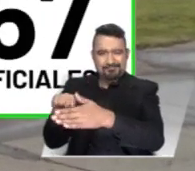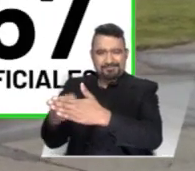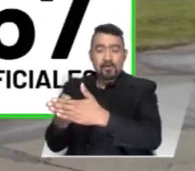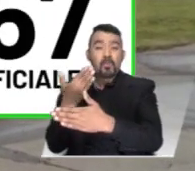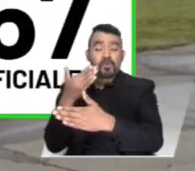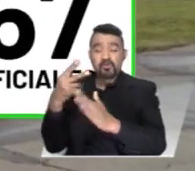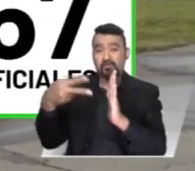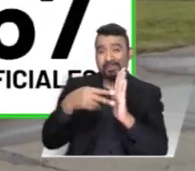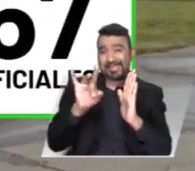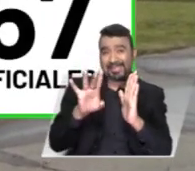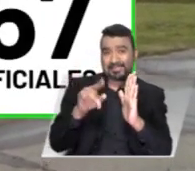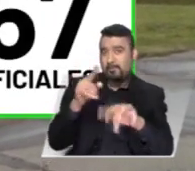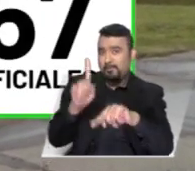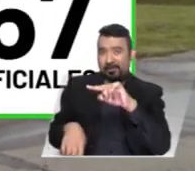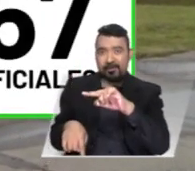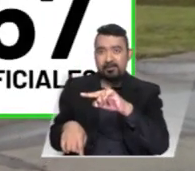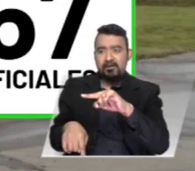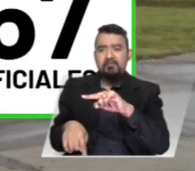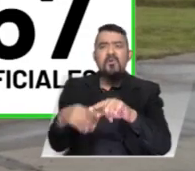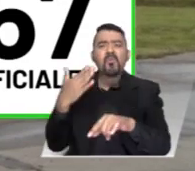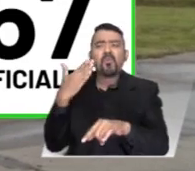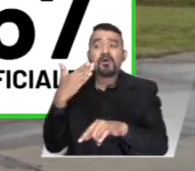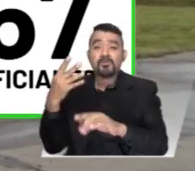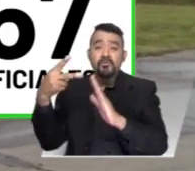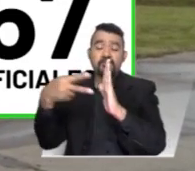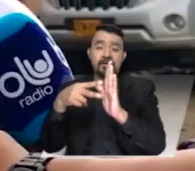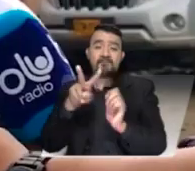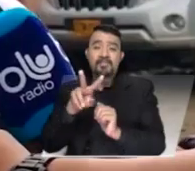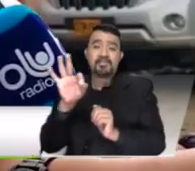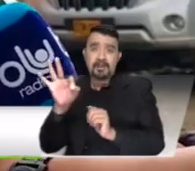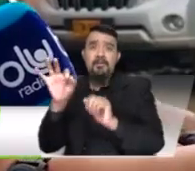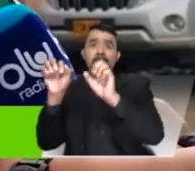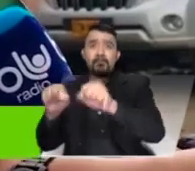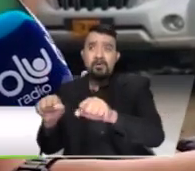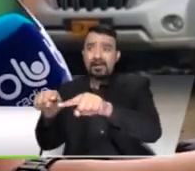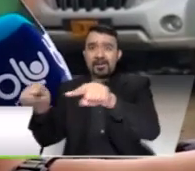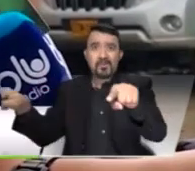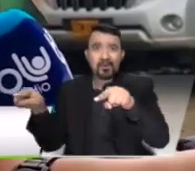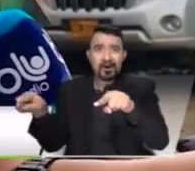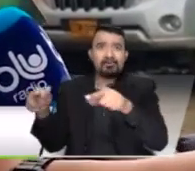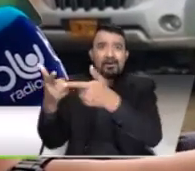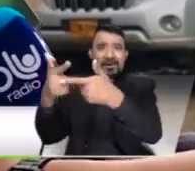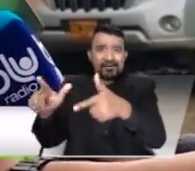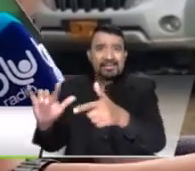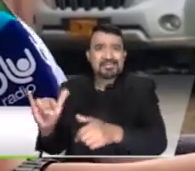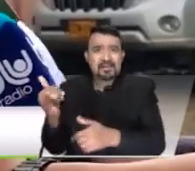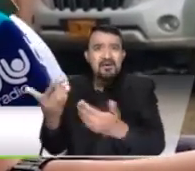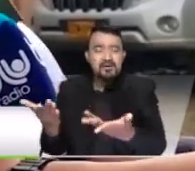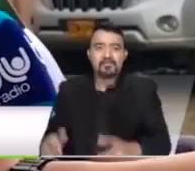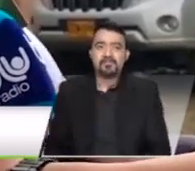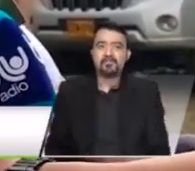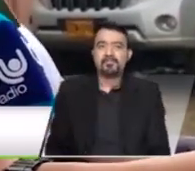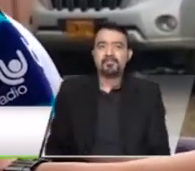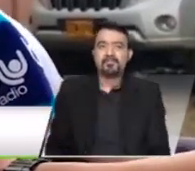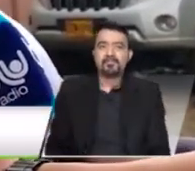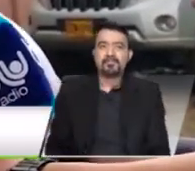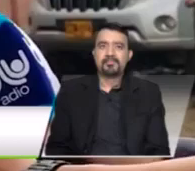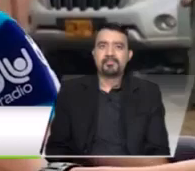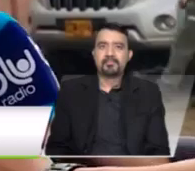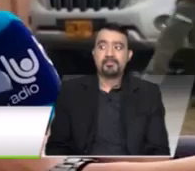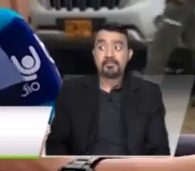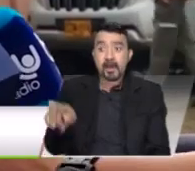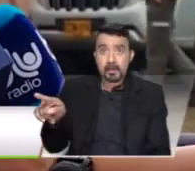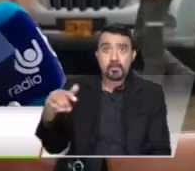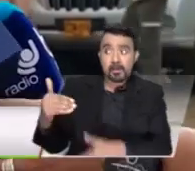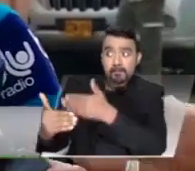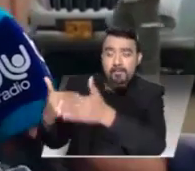2015, pero su afectación terminaría en 2023. Hoy no se tiene un diseño a fase 3 de esa construcción